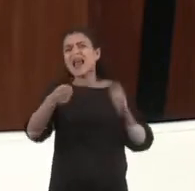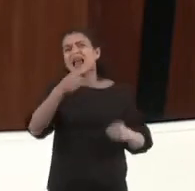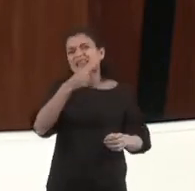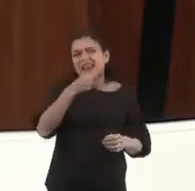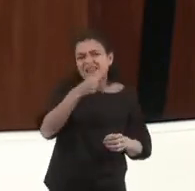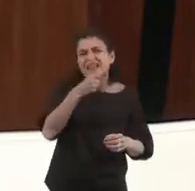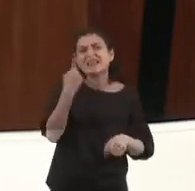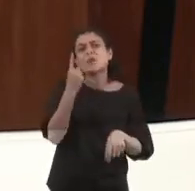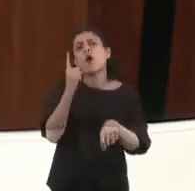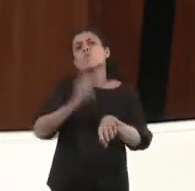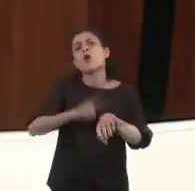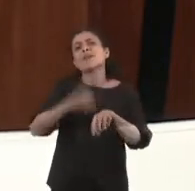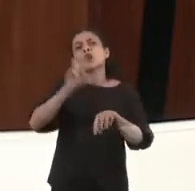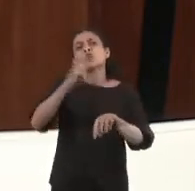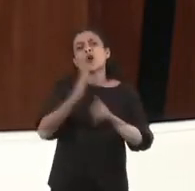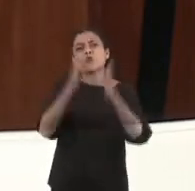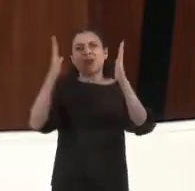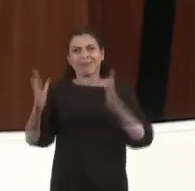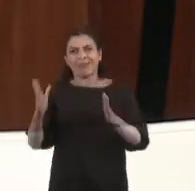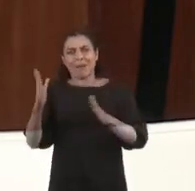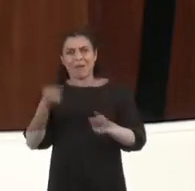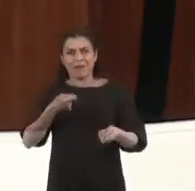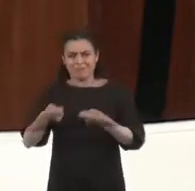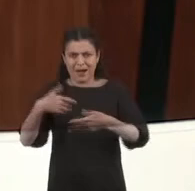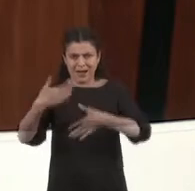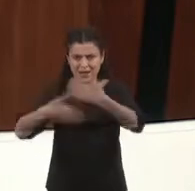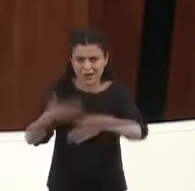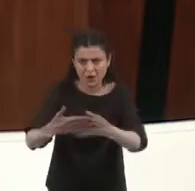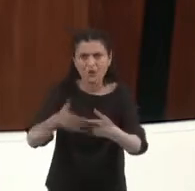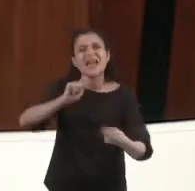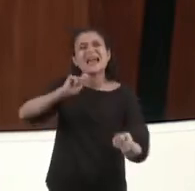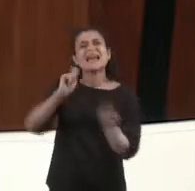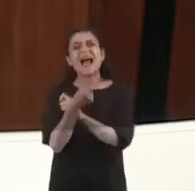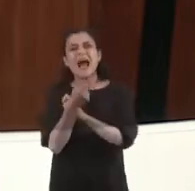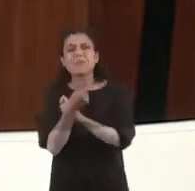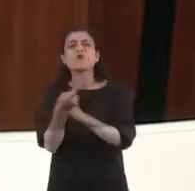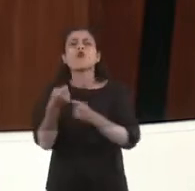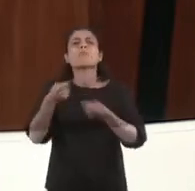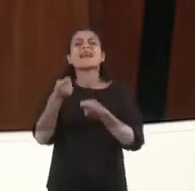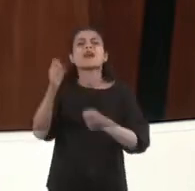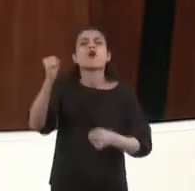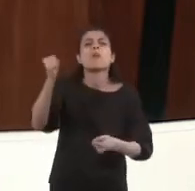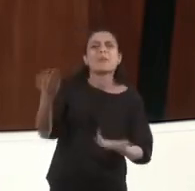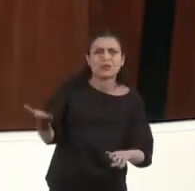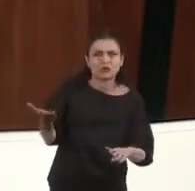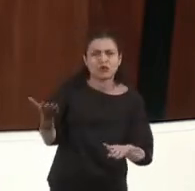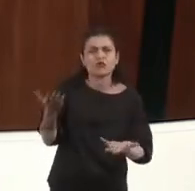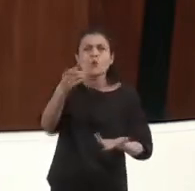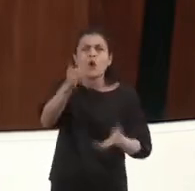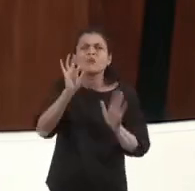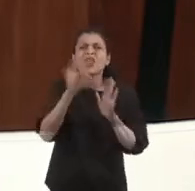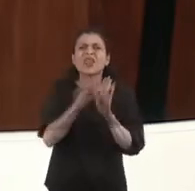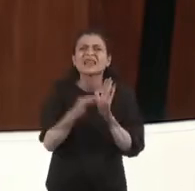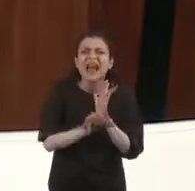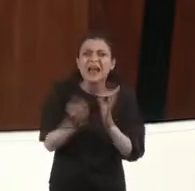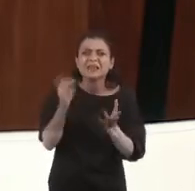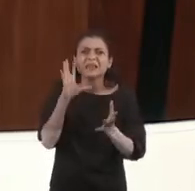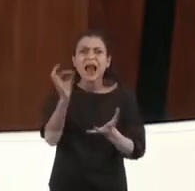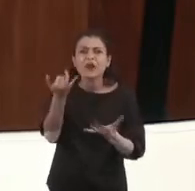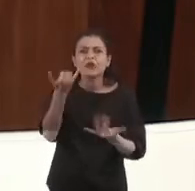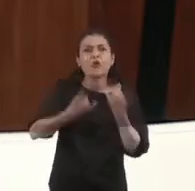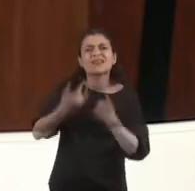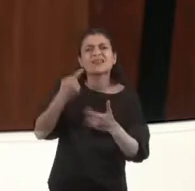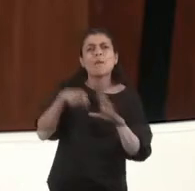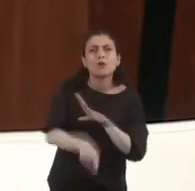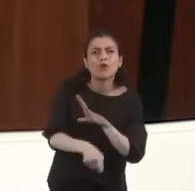etapa de gestión y dijo que se viene el cambio de régimen monetario. Quería preguntarte si tenías detalles acerca de esto, en qué